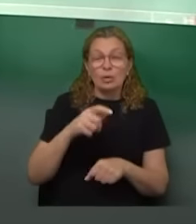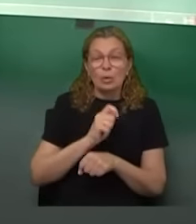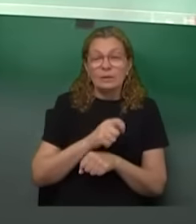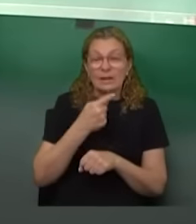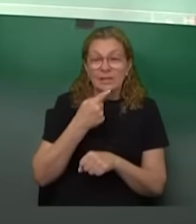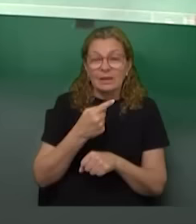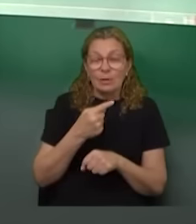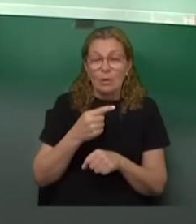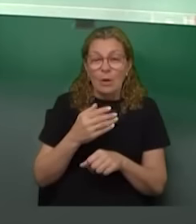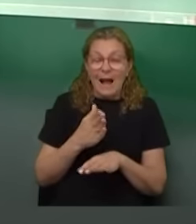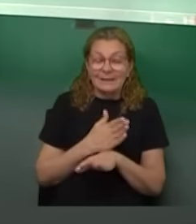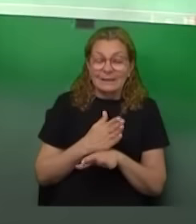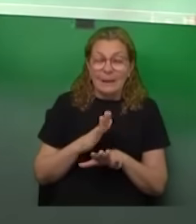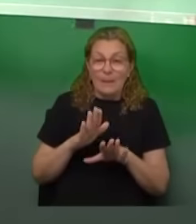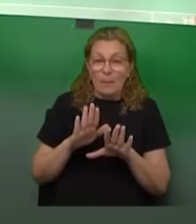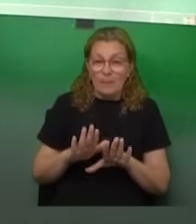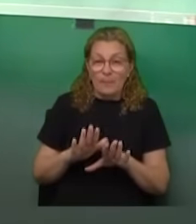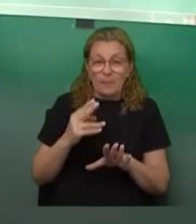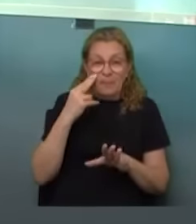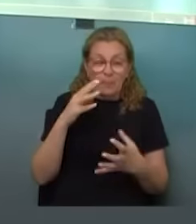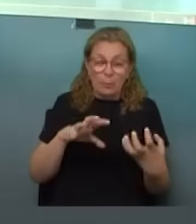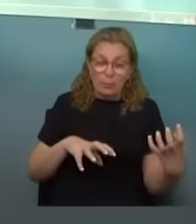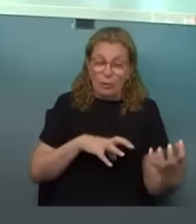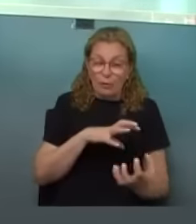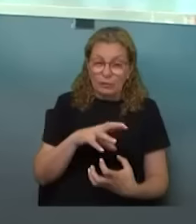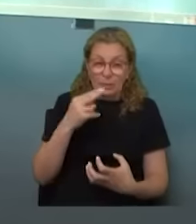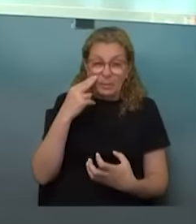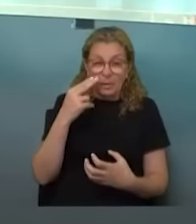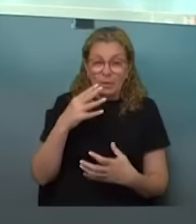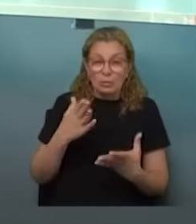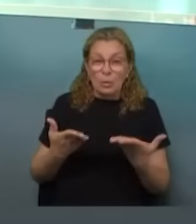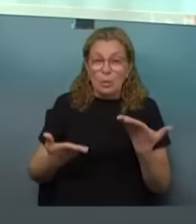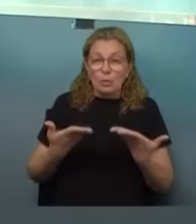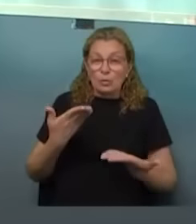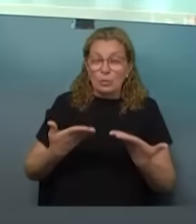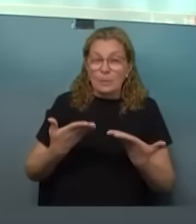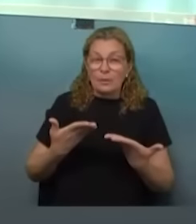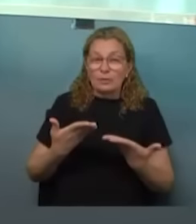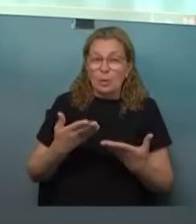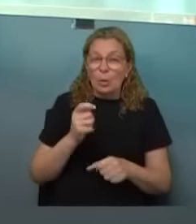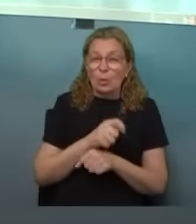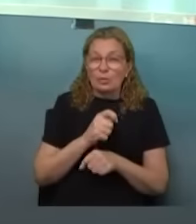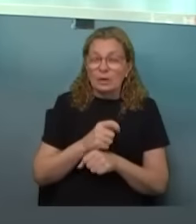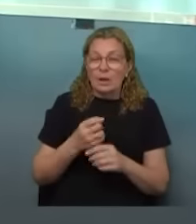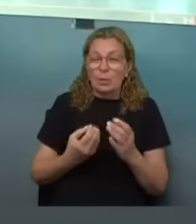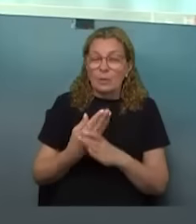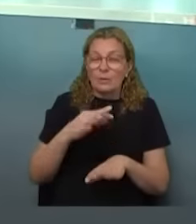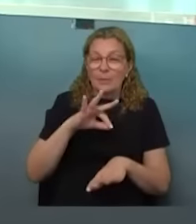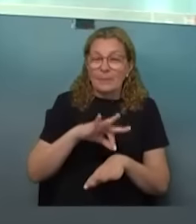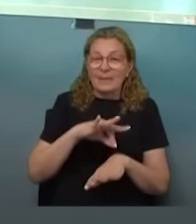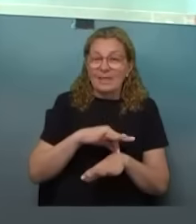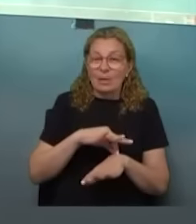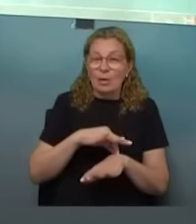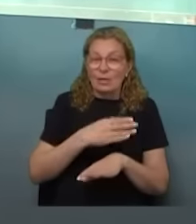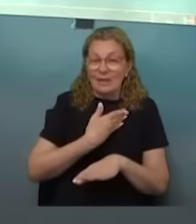declaró en precon debido a que la suprema corte de justicia comenzó a aplicar el nuevo régimen de certificaciones médicas